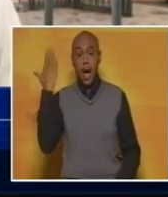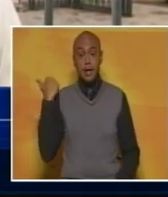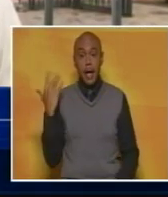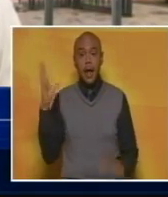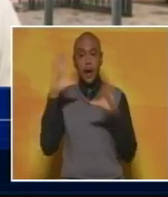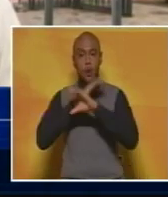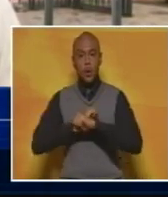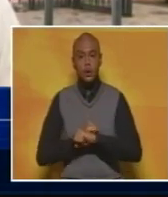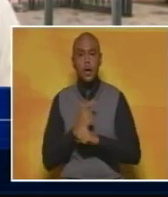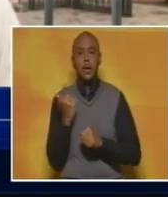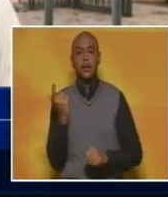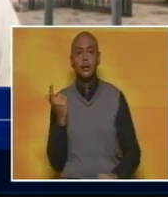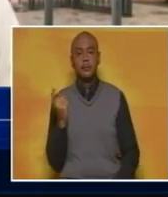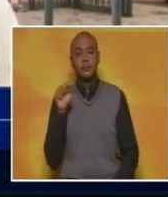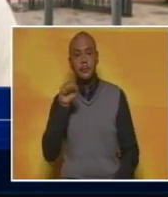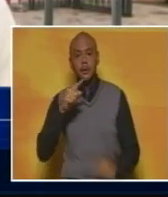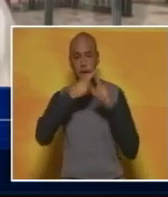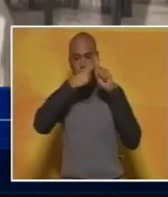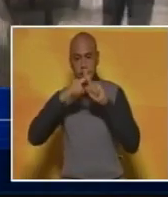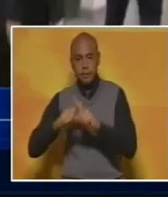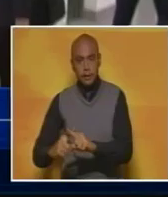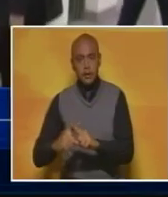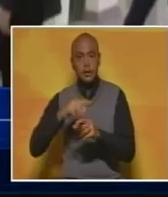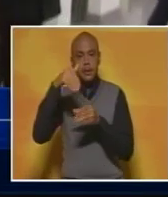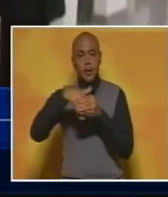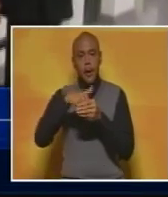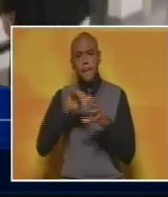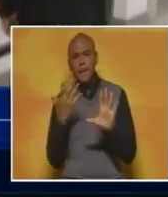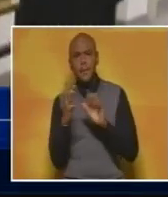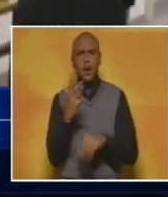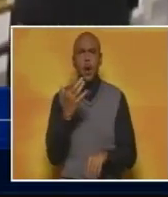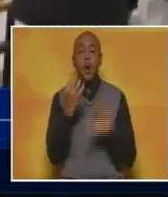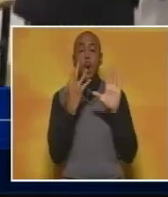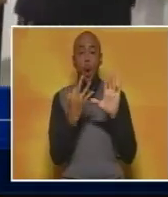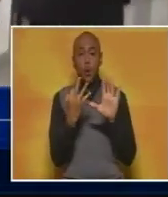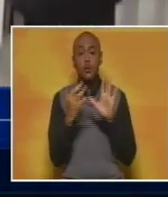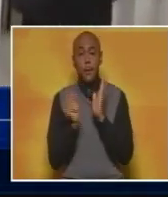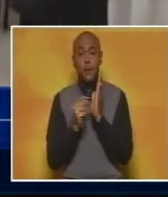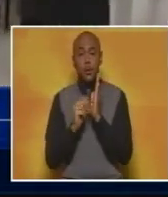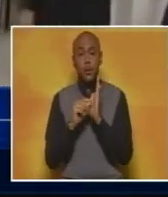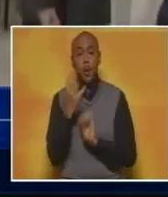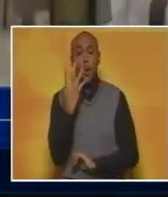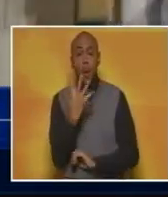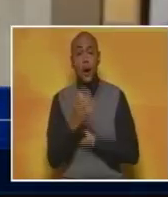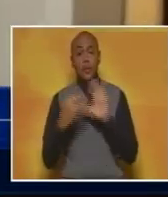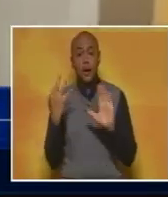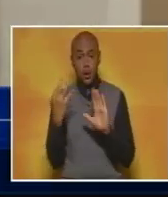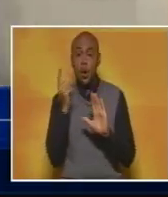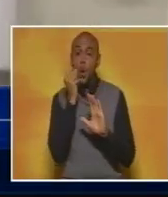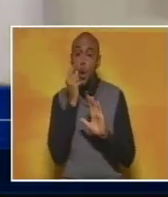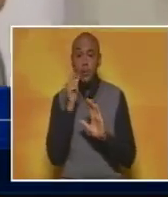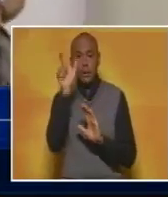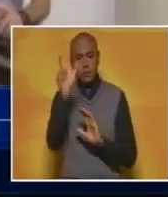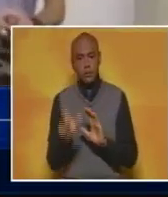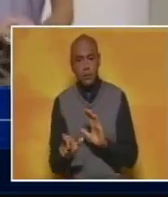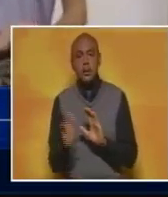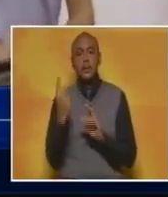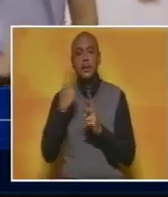noche en el recuento provisorio por una diferencia de 8 puntos, 48 el candidato peronista